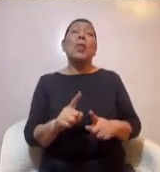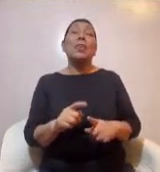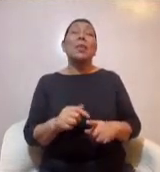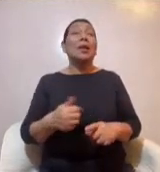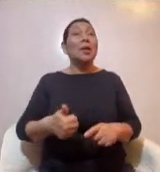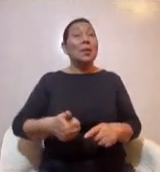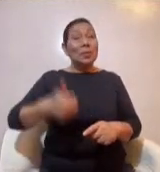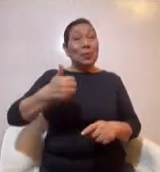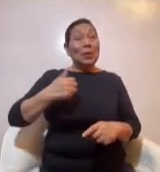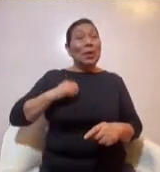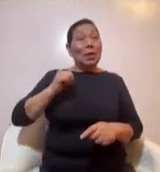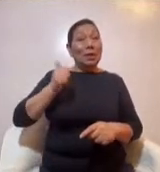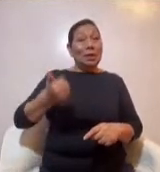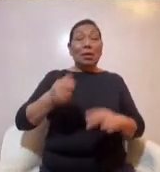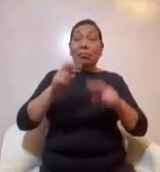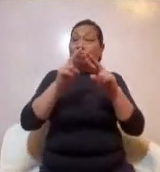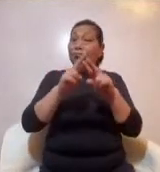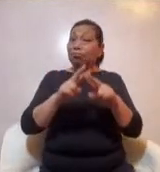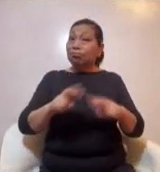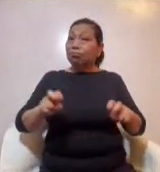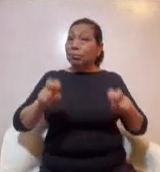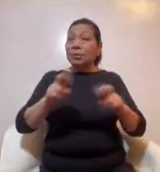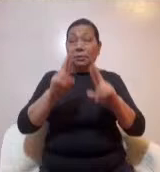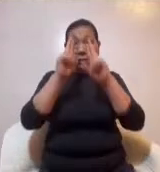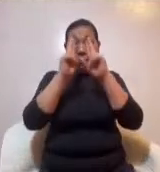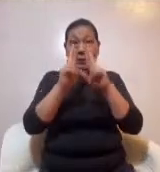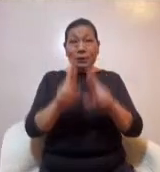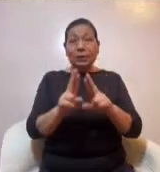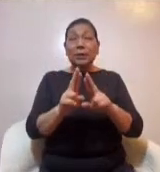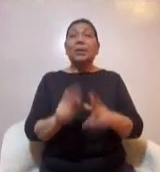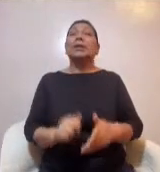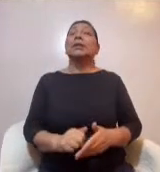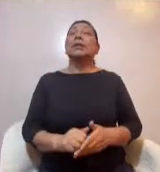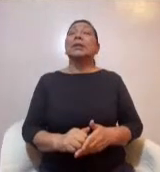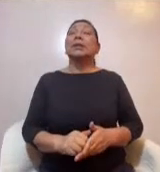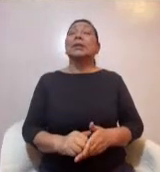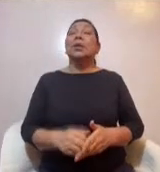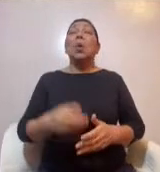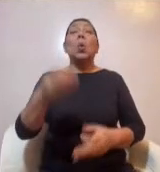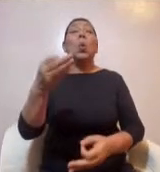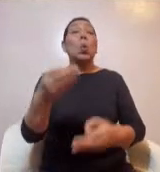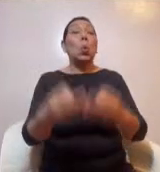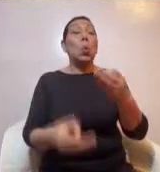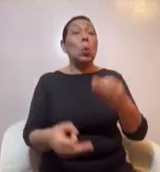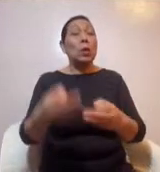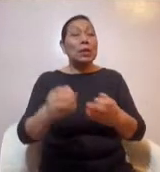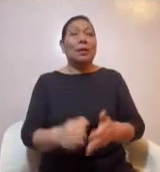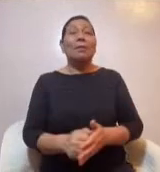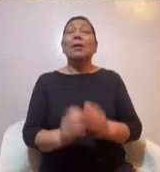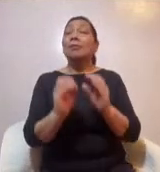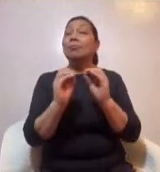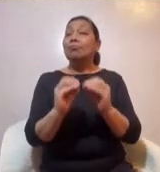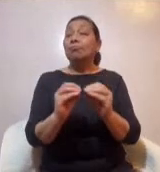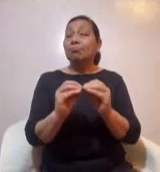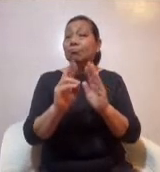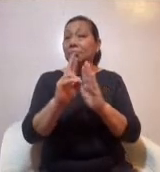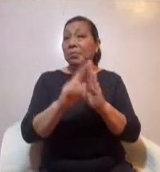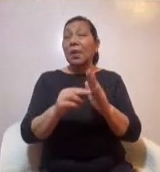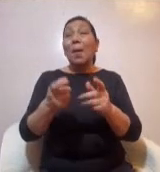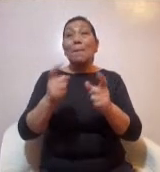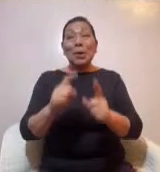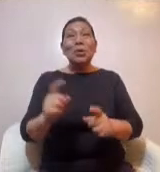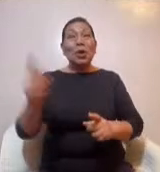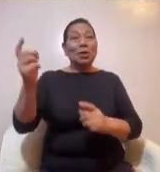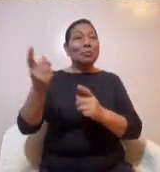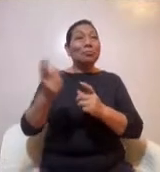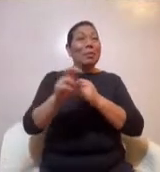cuando la magistrada Ledesma hace el análisis respecto de la justificación que da la